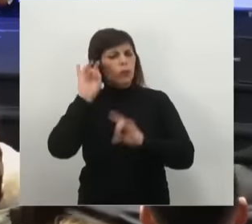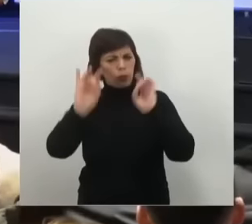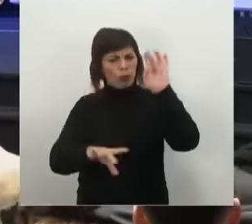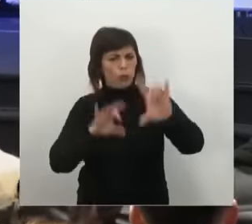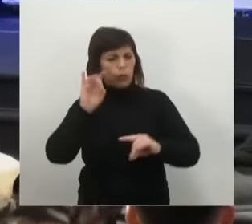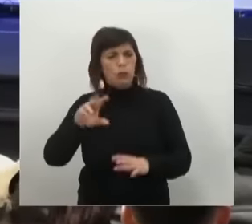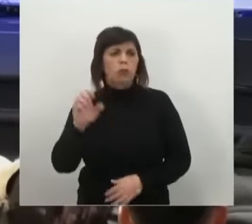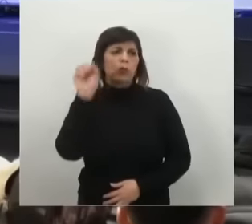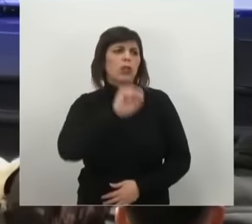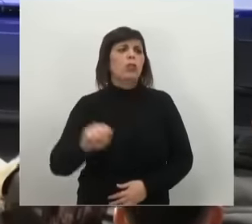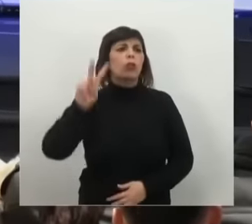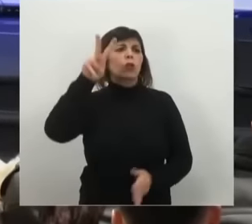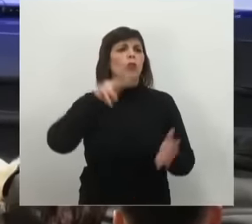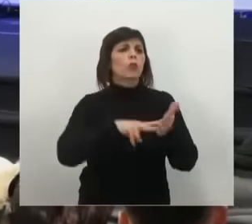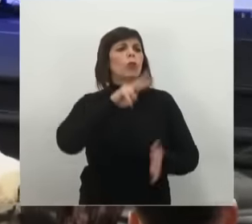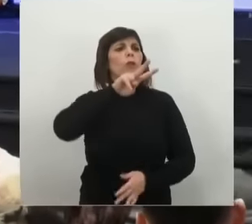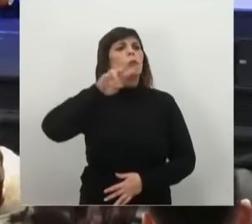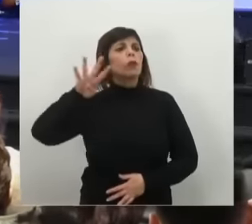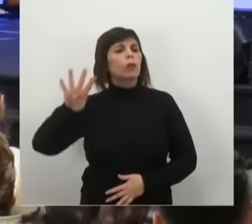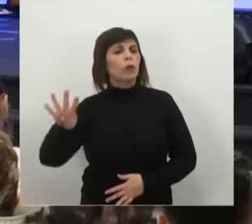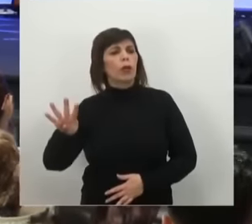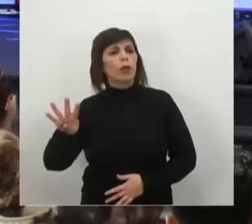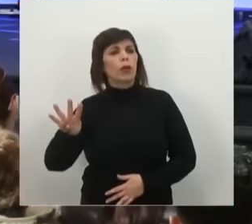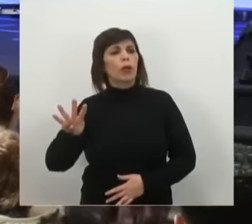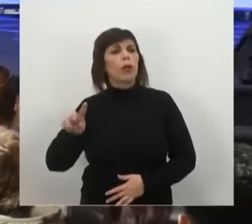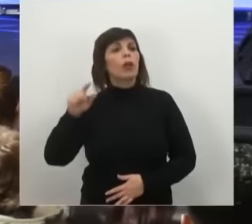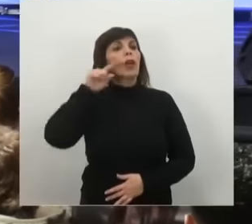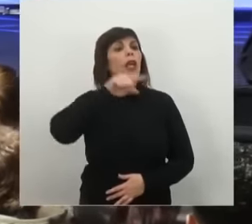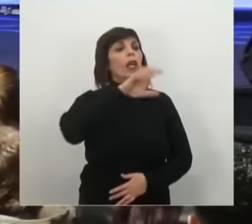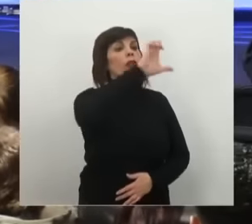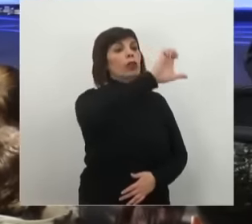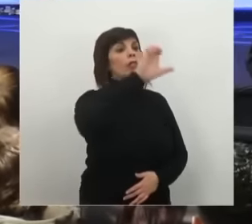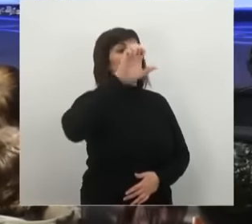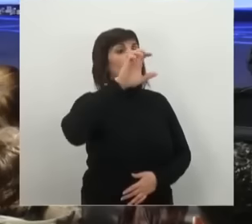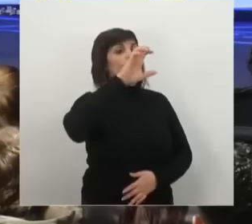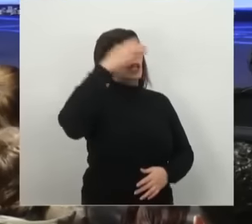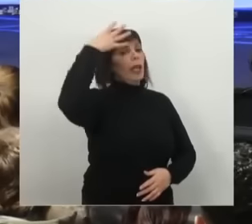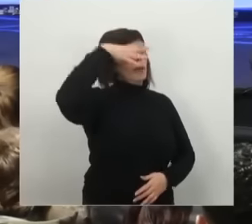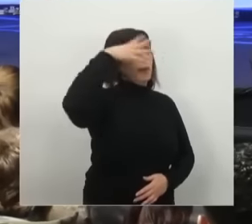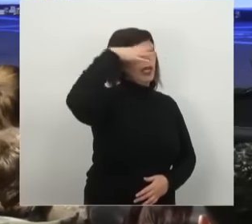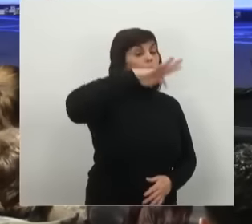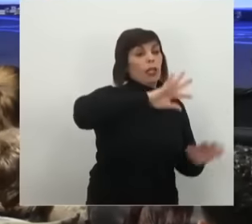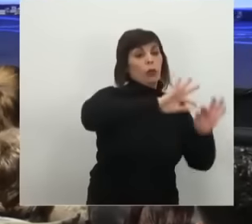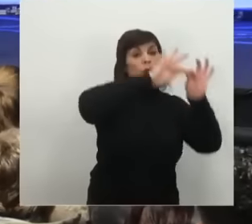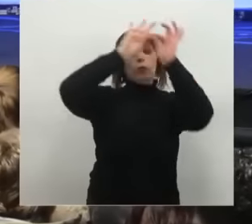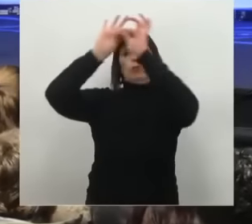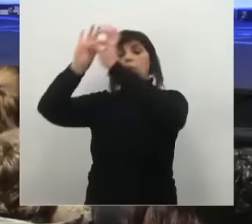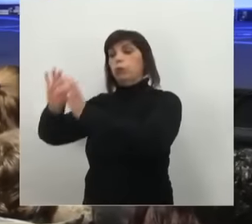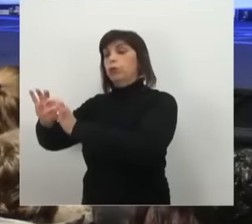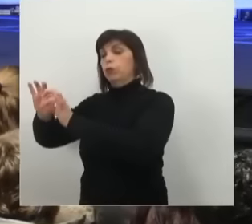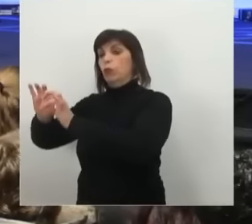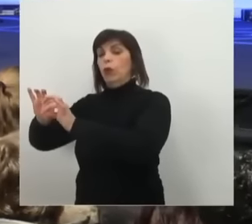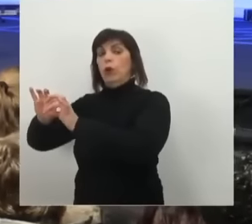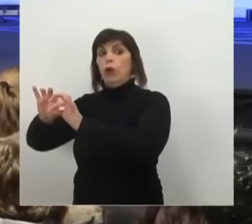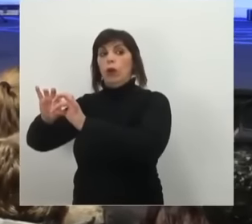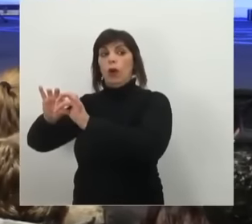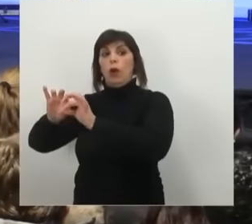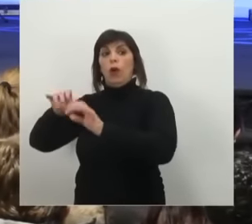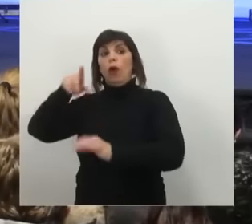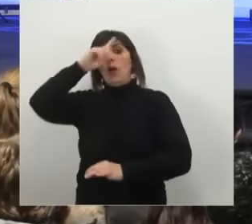el 2024 que ellos Vení de México con sus aviones a Madrid y de Madrid se van para